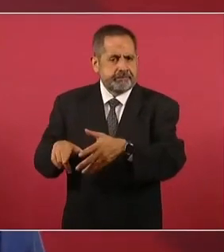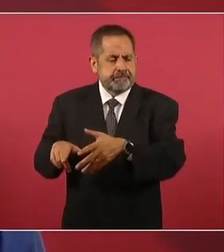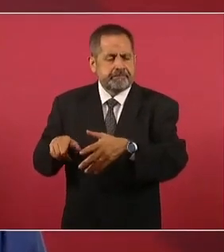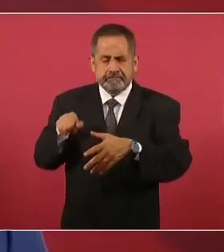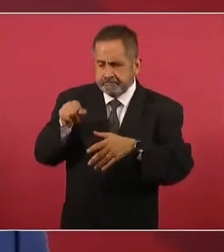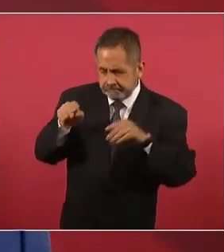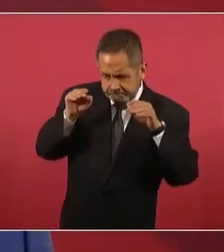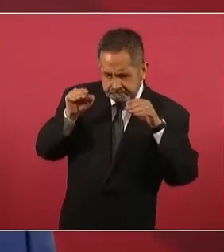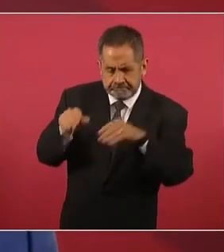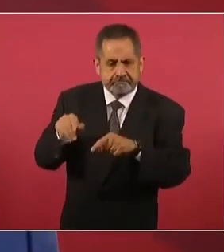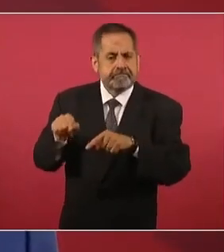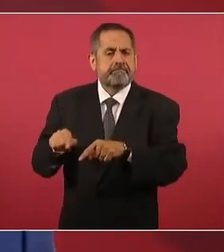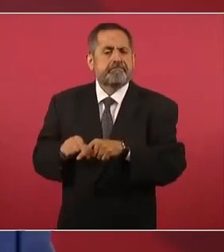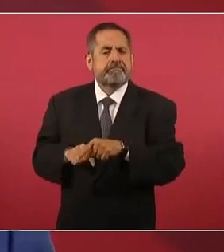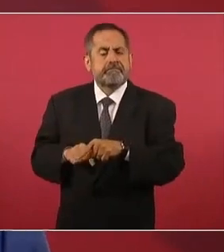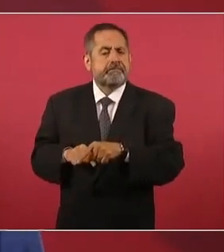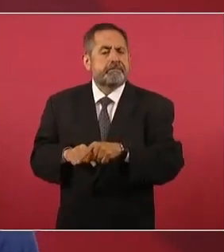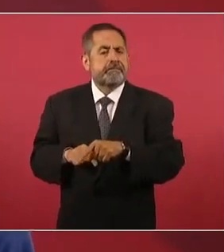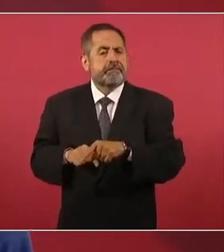por